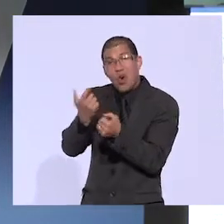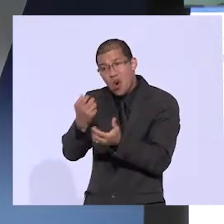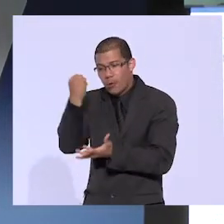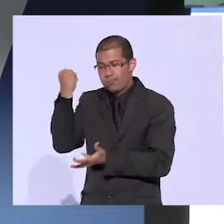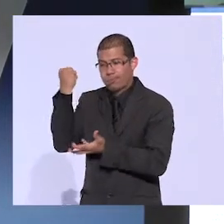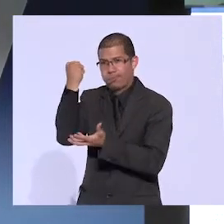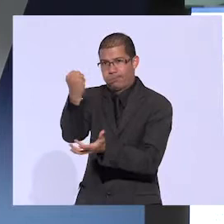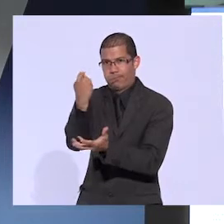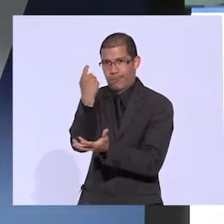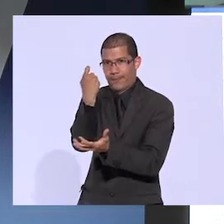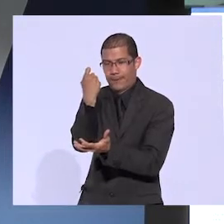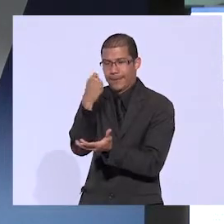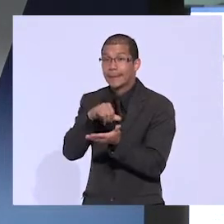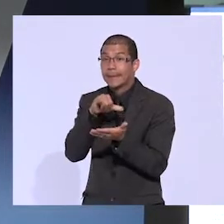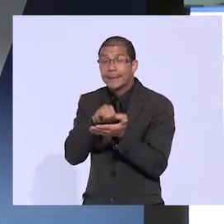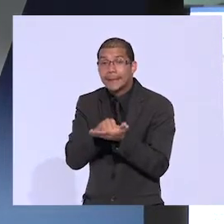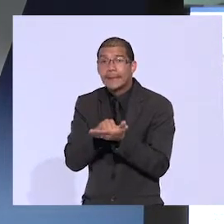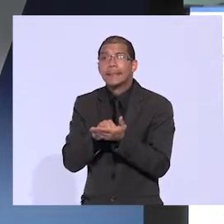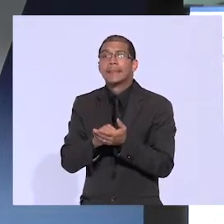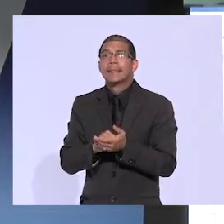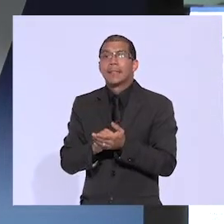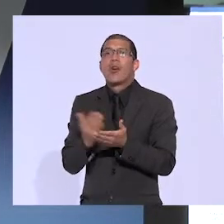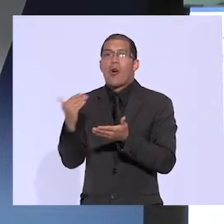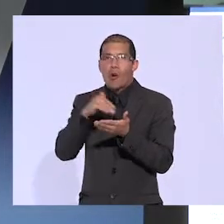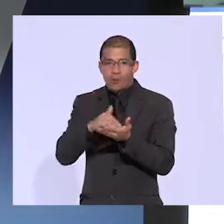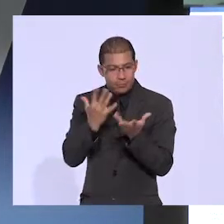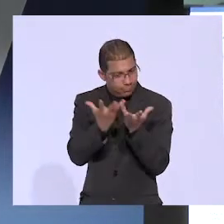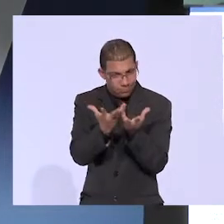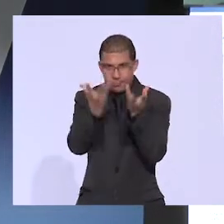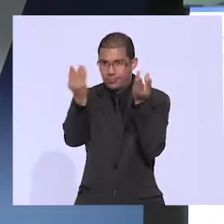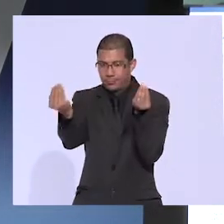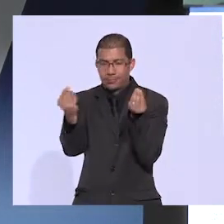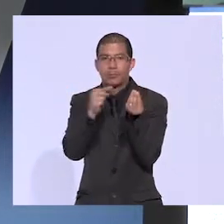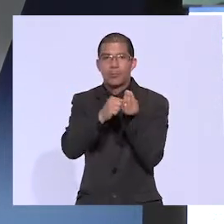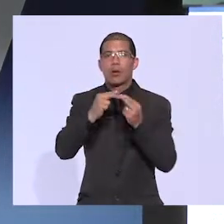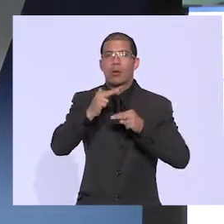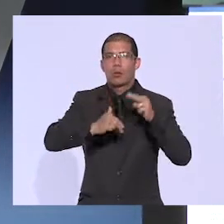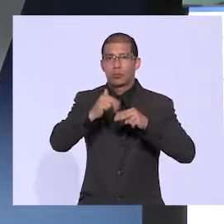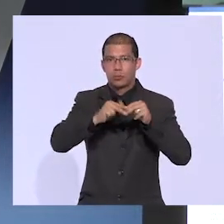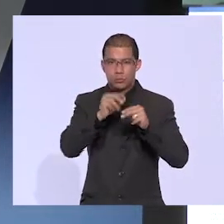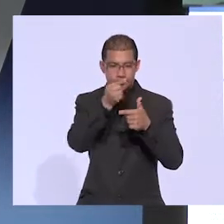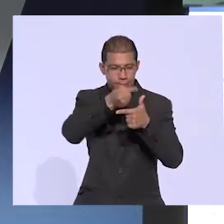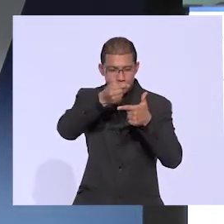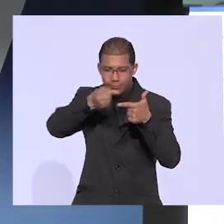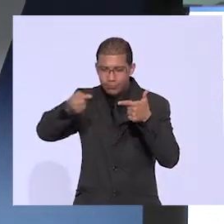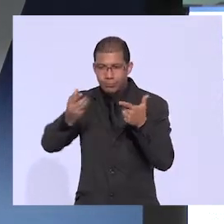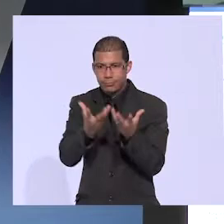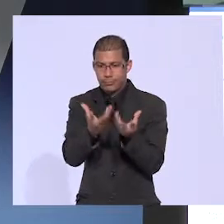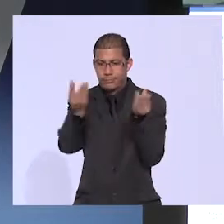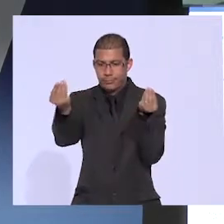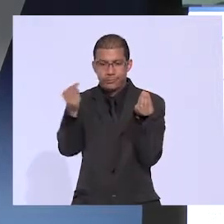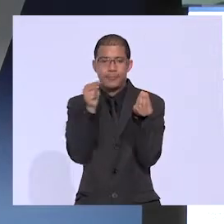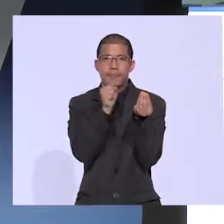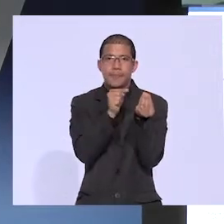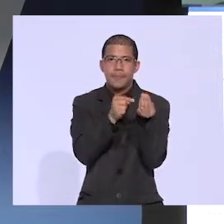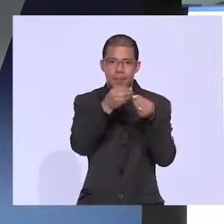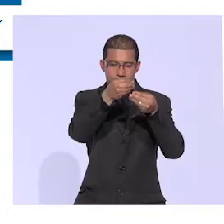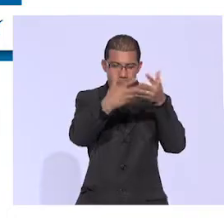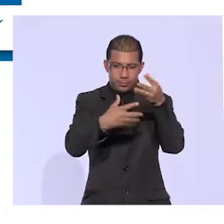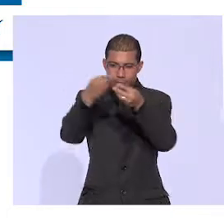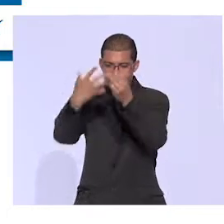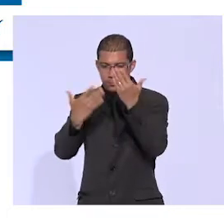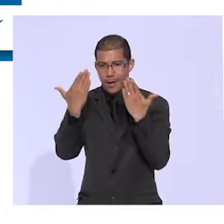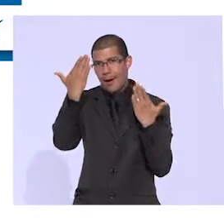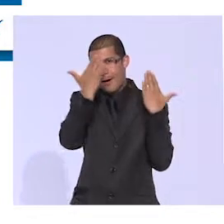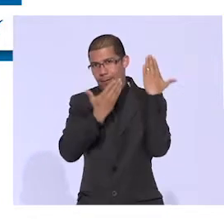materiales. De tal manera que dividimos otra vez en dos grupos, construimos los índices, y una vez que se han construido los índices, hacemos los